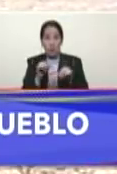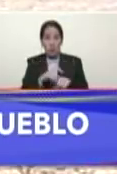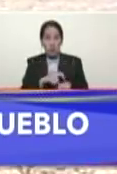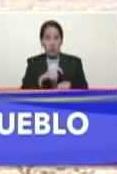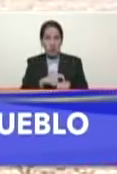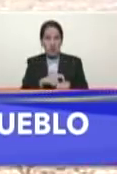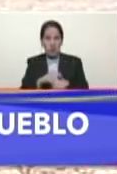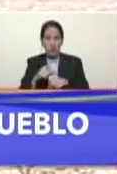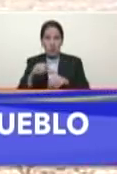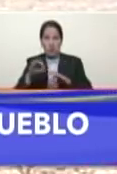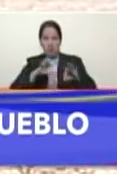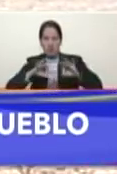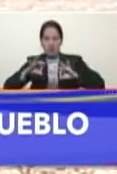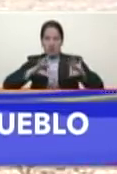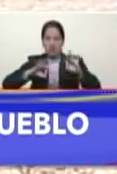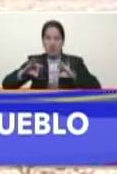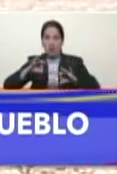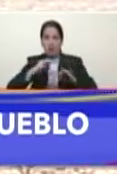verán combatiendo,